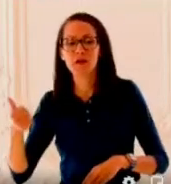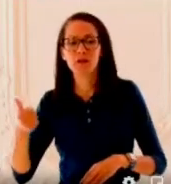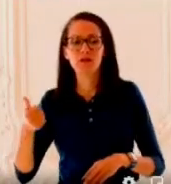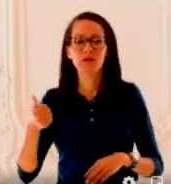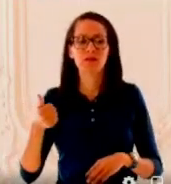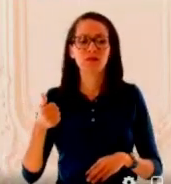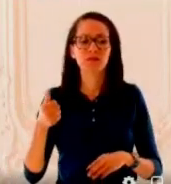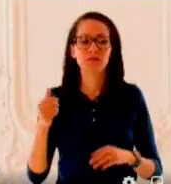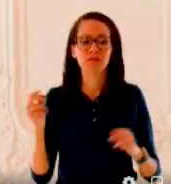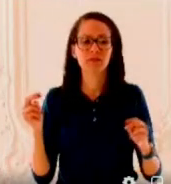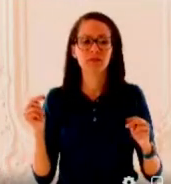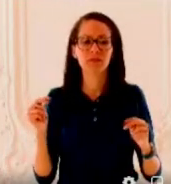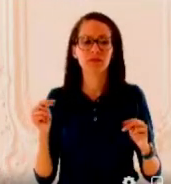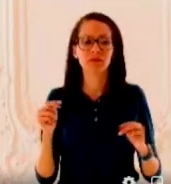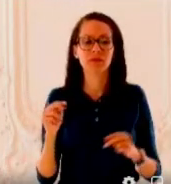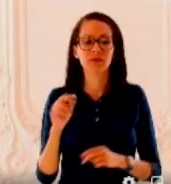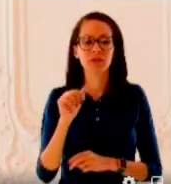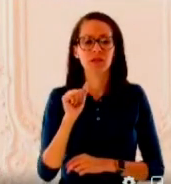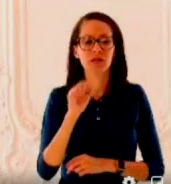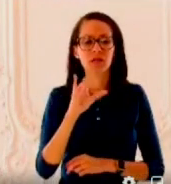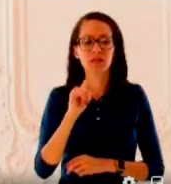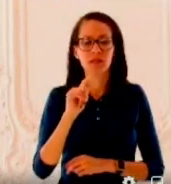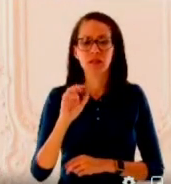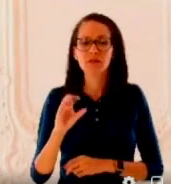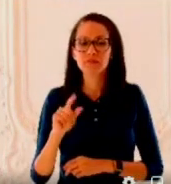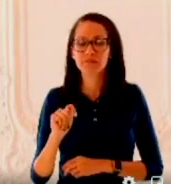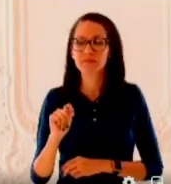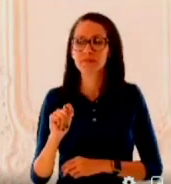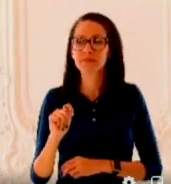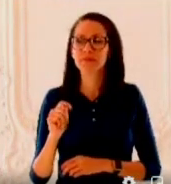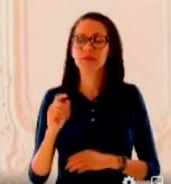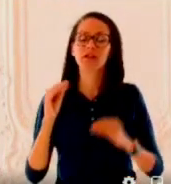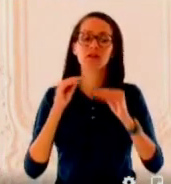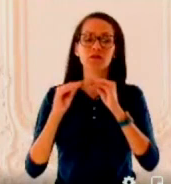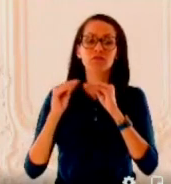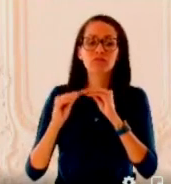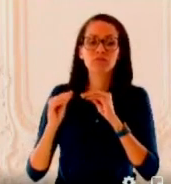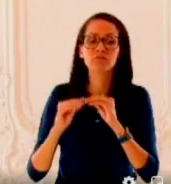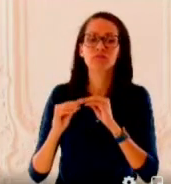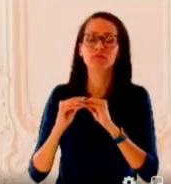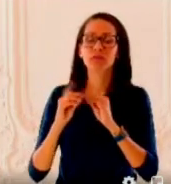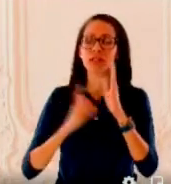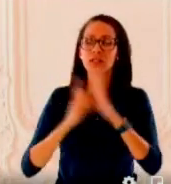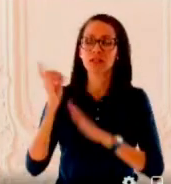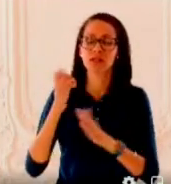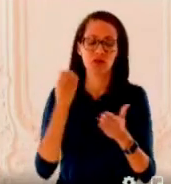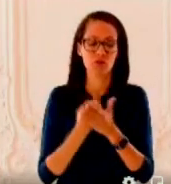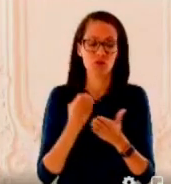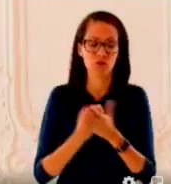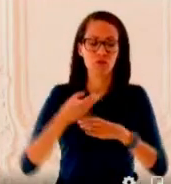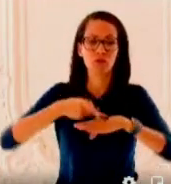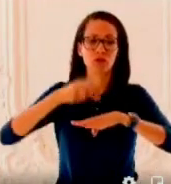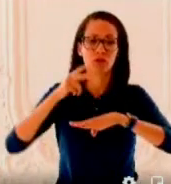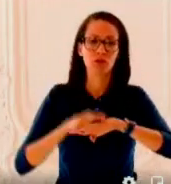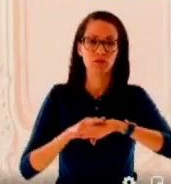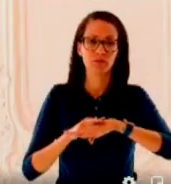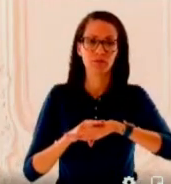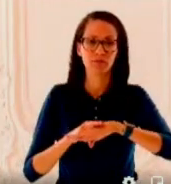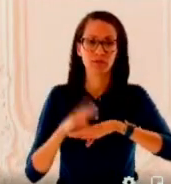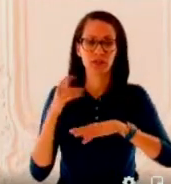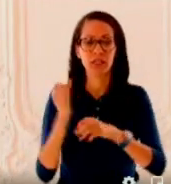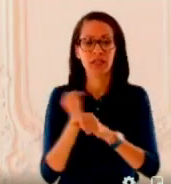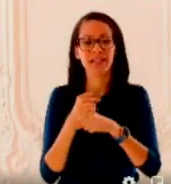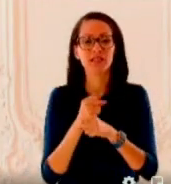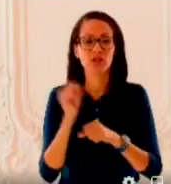ACT, contribuyendo en el levante de la industria de construcción y en el desarrollo económico de Puerto Rico y en la creación